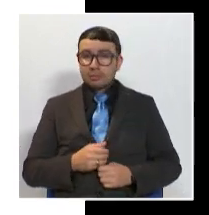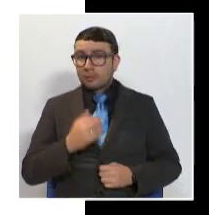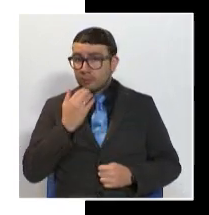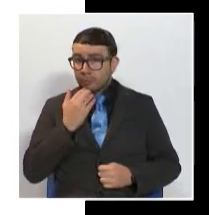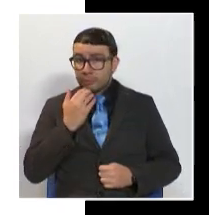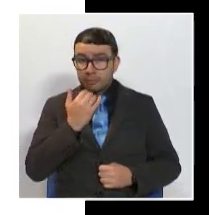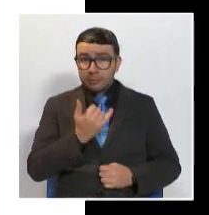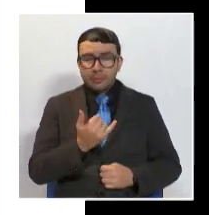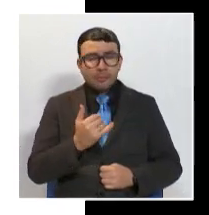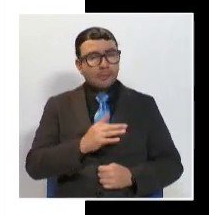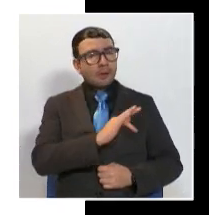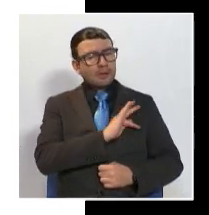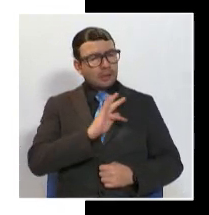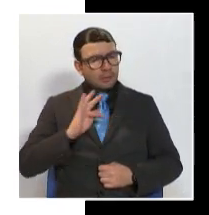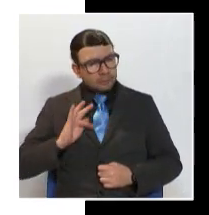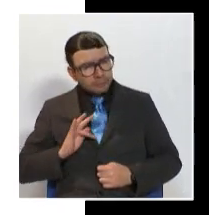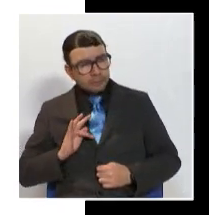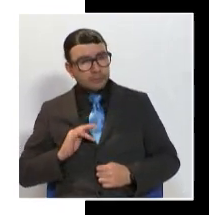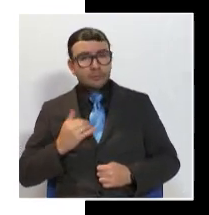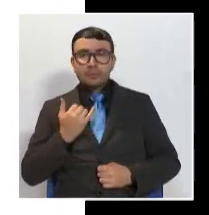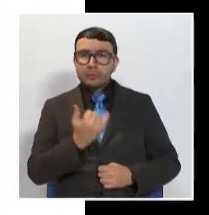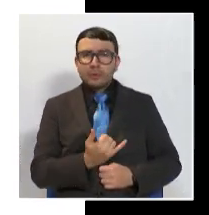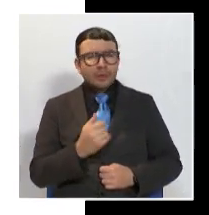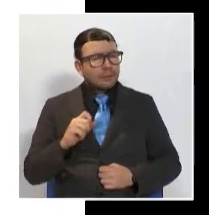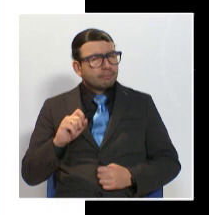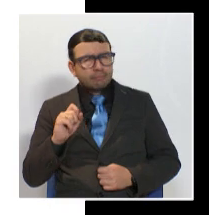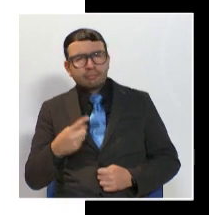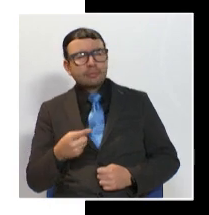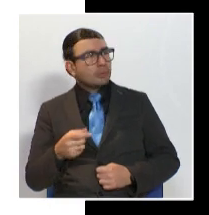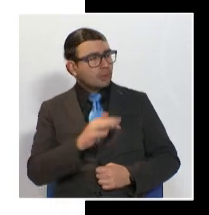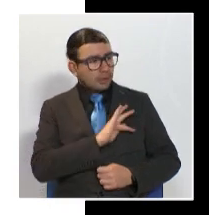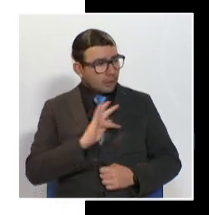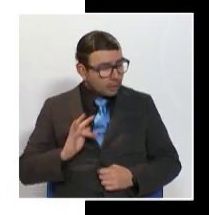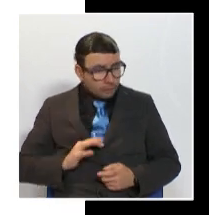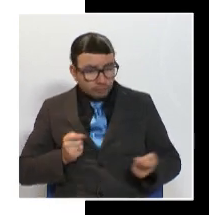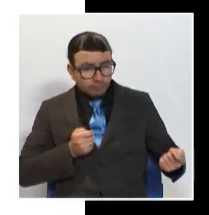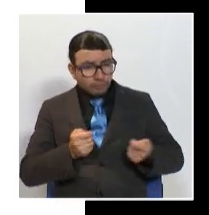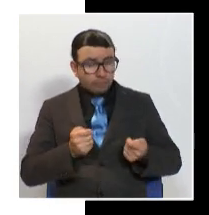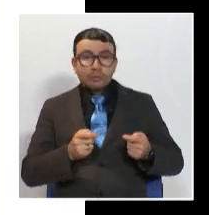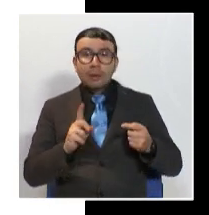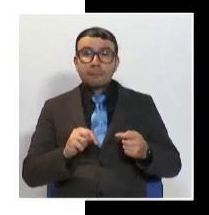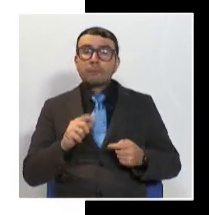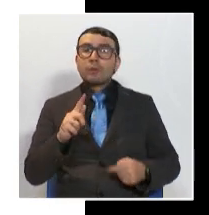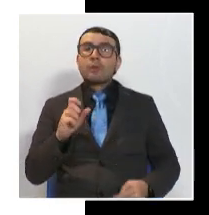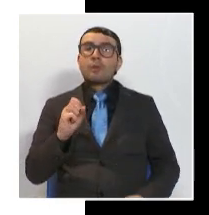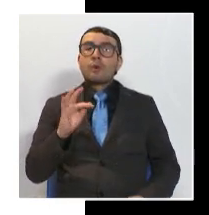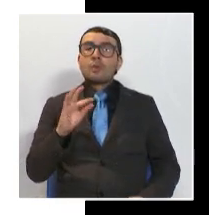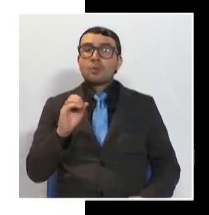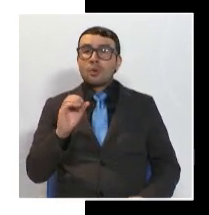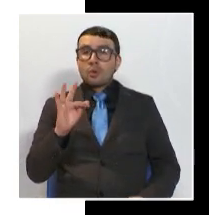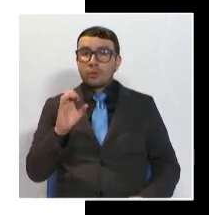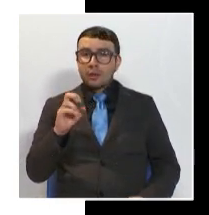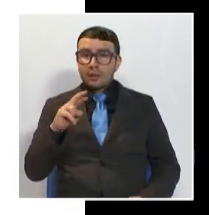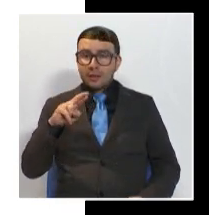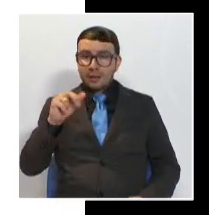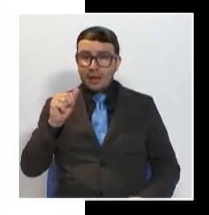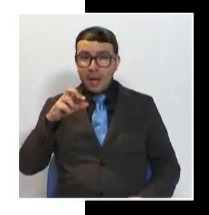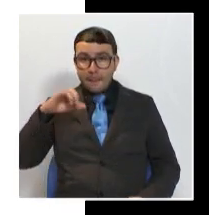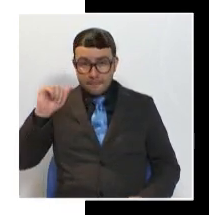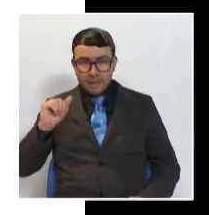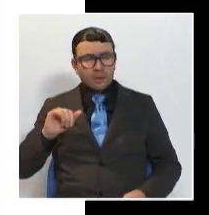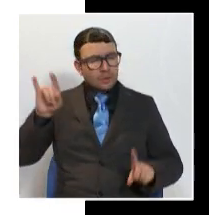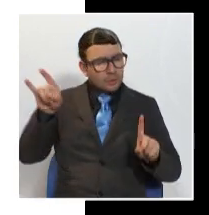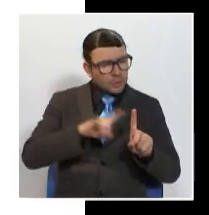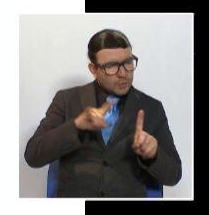medidas terapéuticas principales, incluso la fototerapia, que es emitir al paciente o exponerlo a